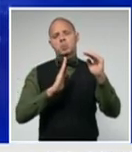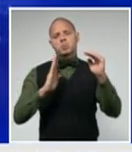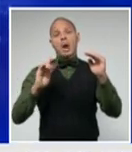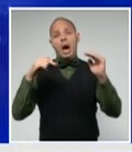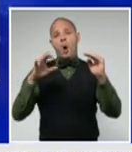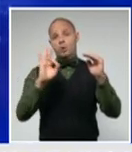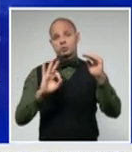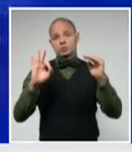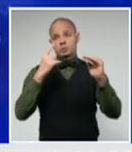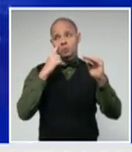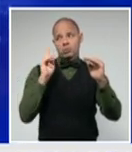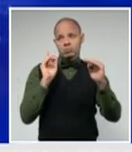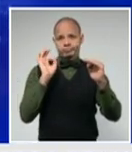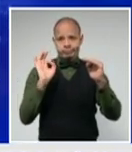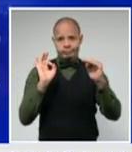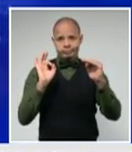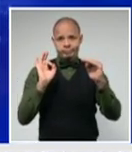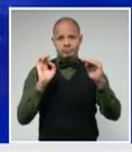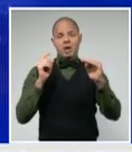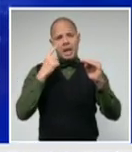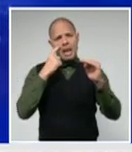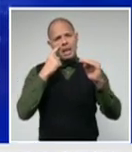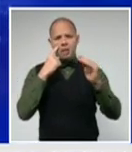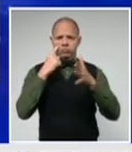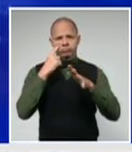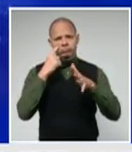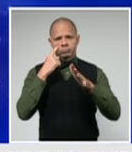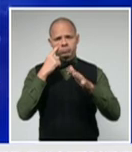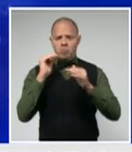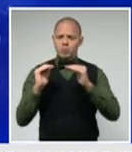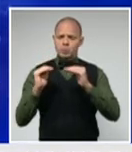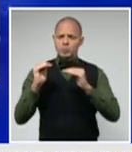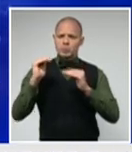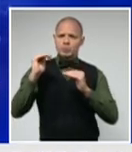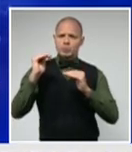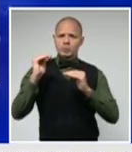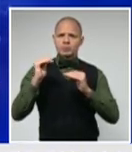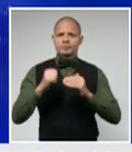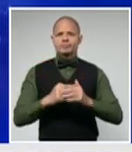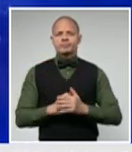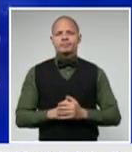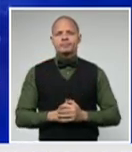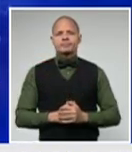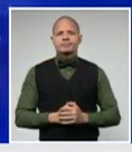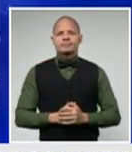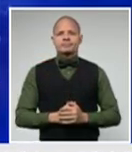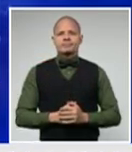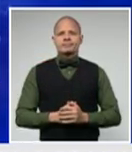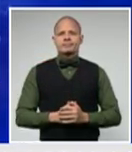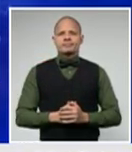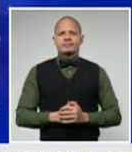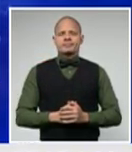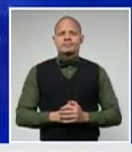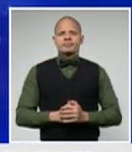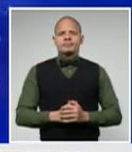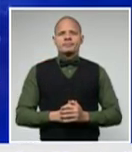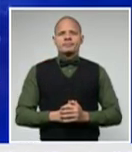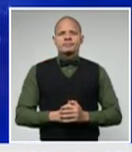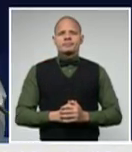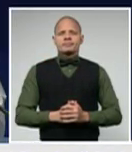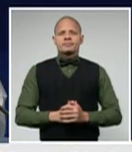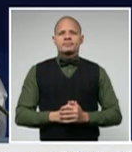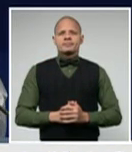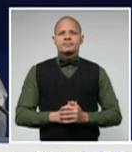que es como se viene comportando hasta este momento. Finalmente, se estudiaron en nuestro